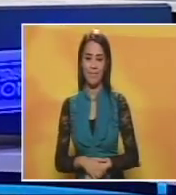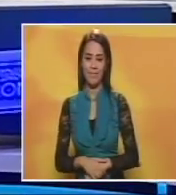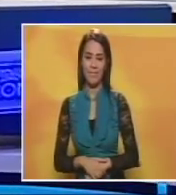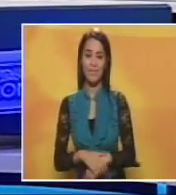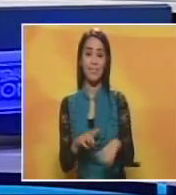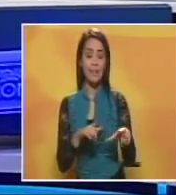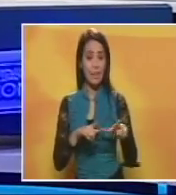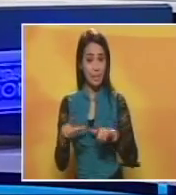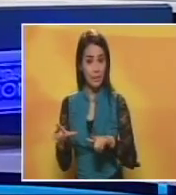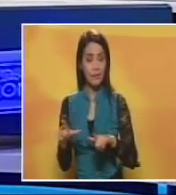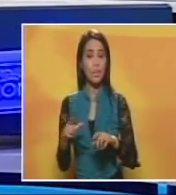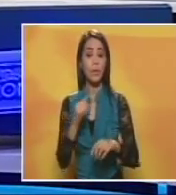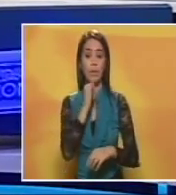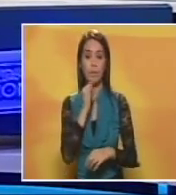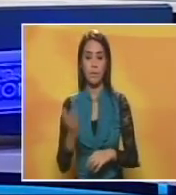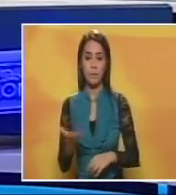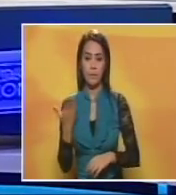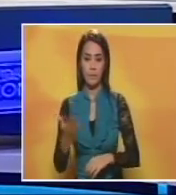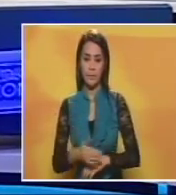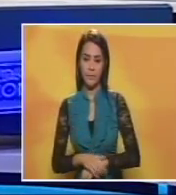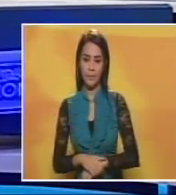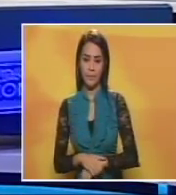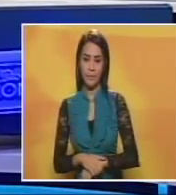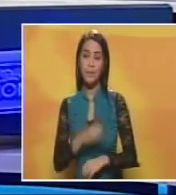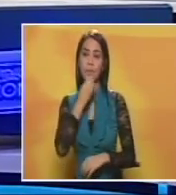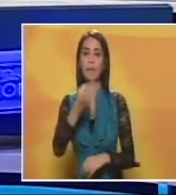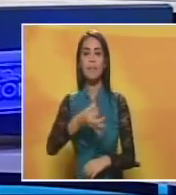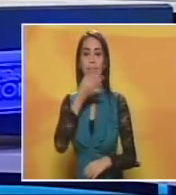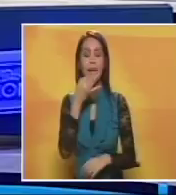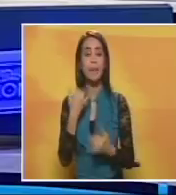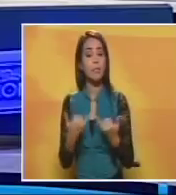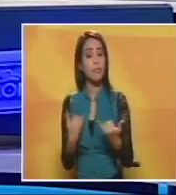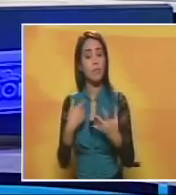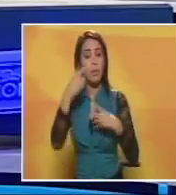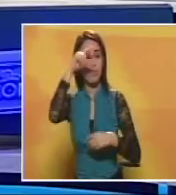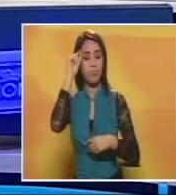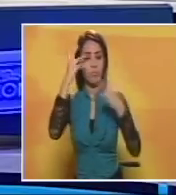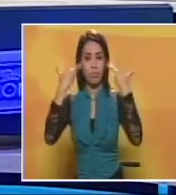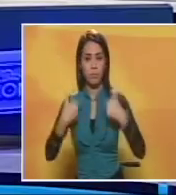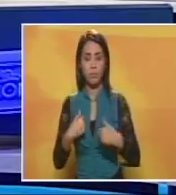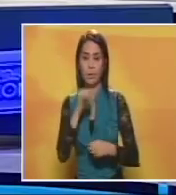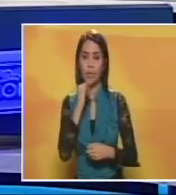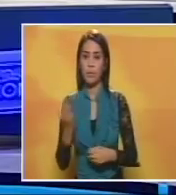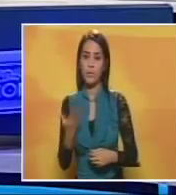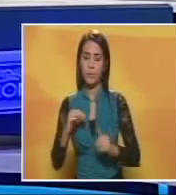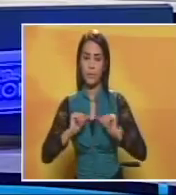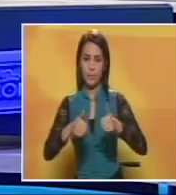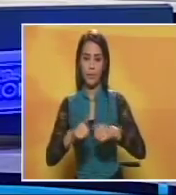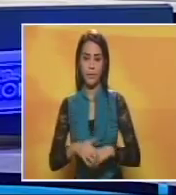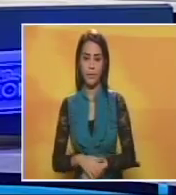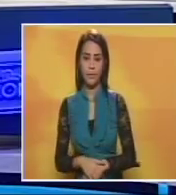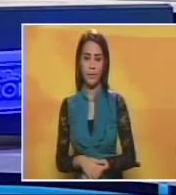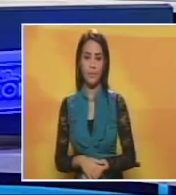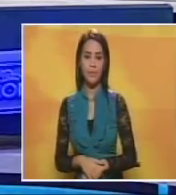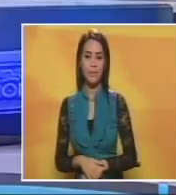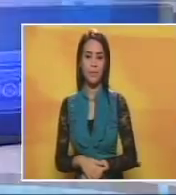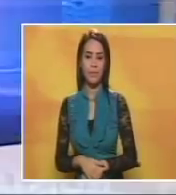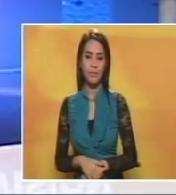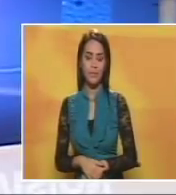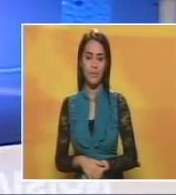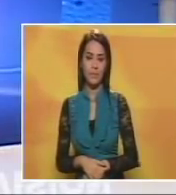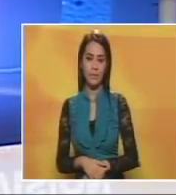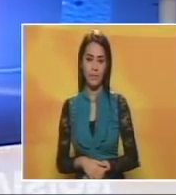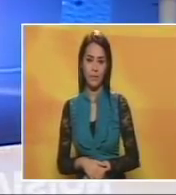Venevisión. Estamos listas con las informaciones para ustedes. Así es, buenas tardes. De inmediato, Andrina Yepes y Milagros Zambrano les presentamos lo que es noticia a esta hora. De inmediato